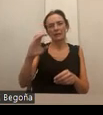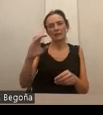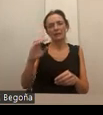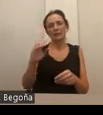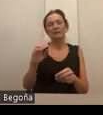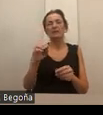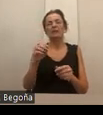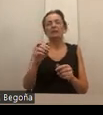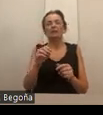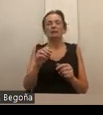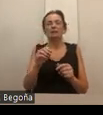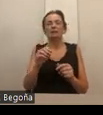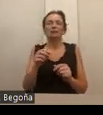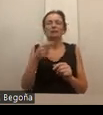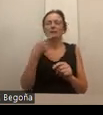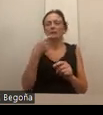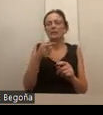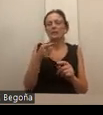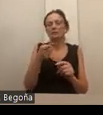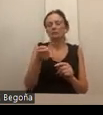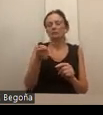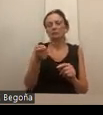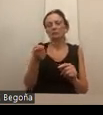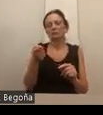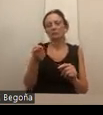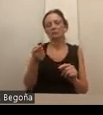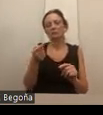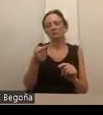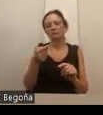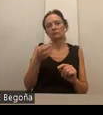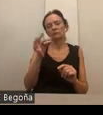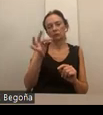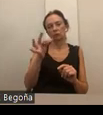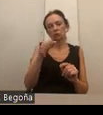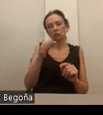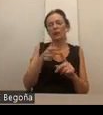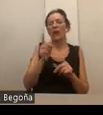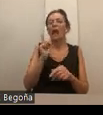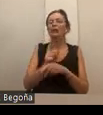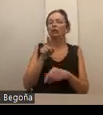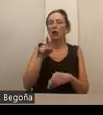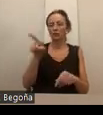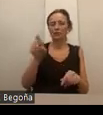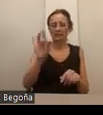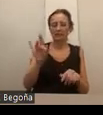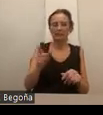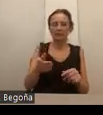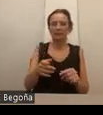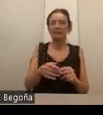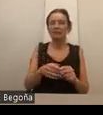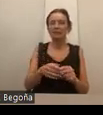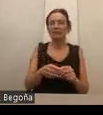antioxidante. O sea que eso nos puede venir bien. El reishi fundamentalmente yo lo concibo como